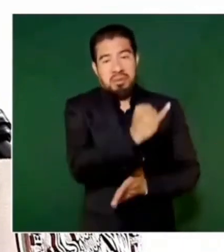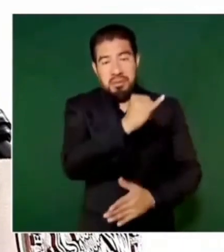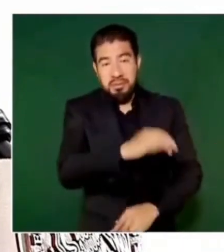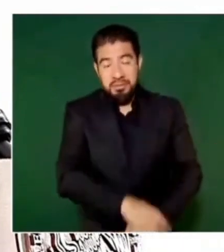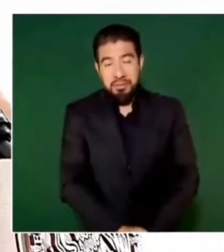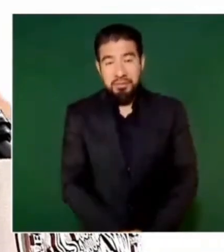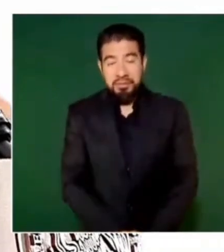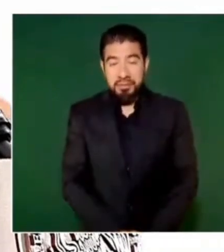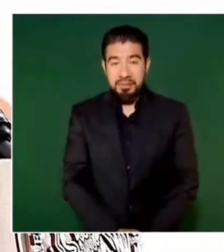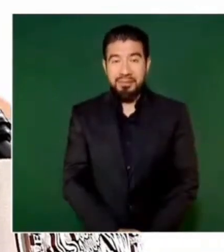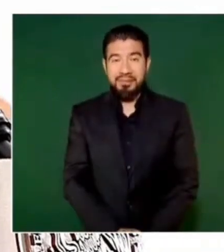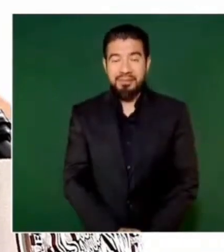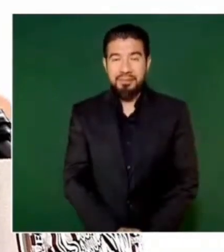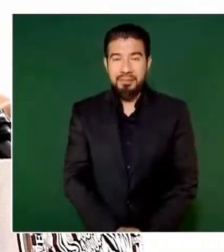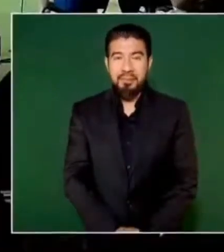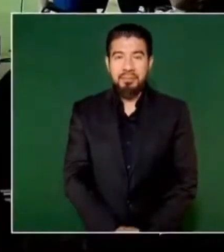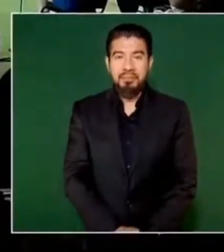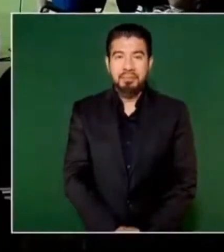Pero